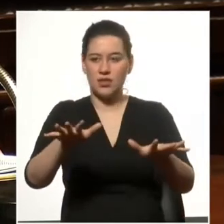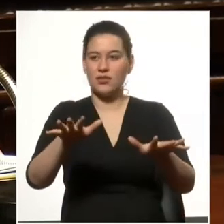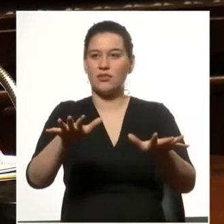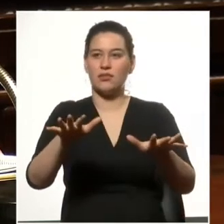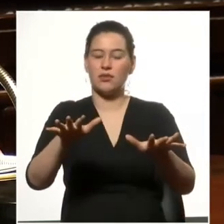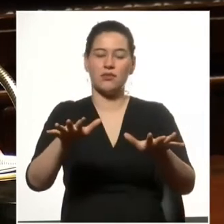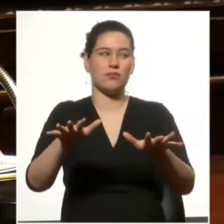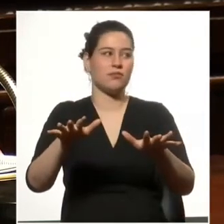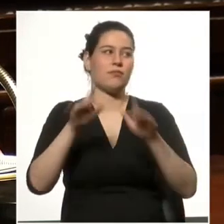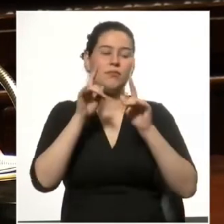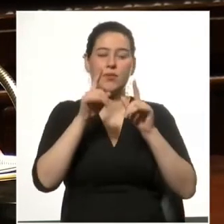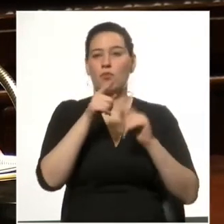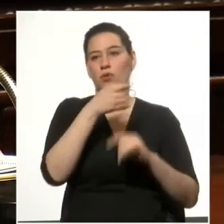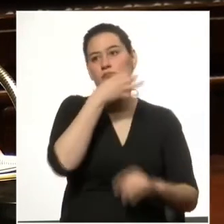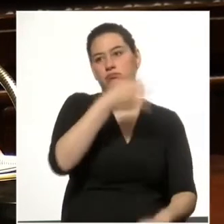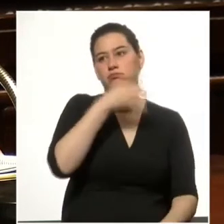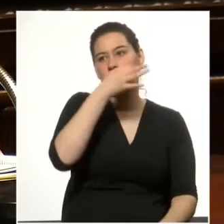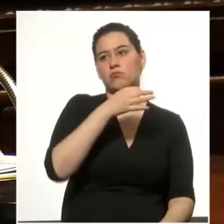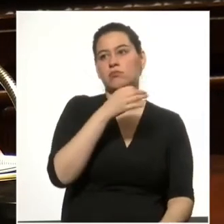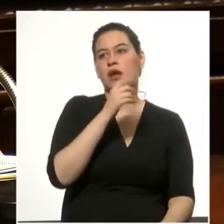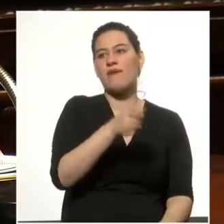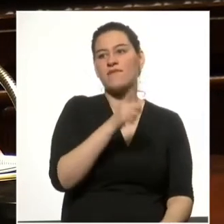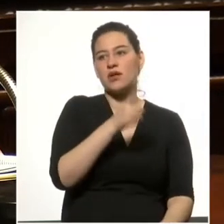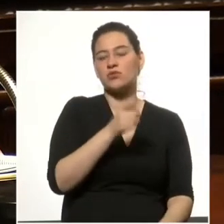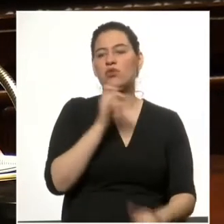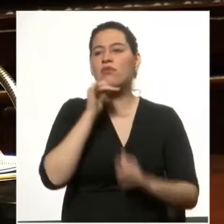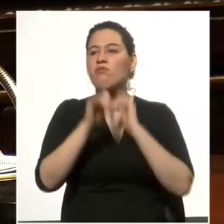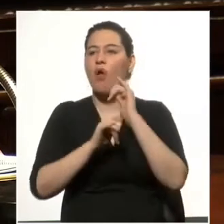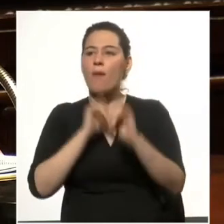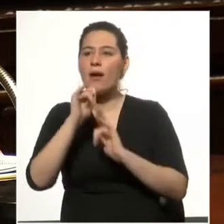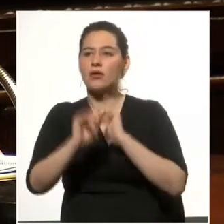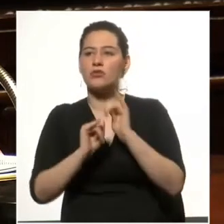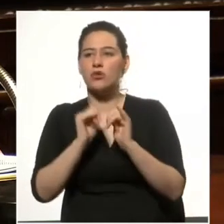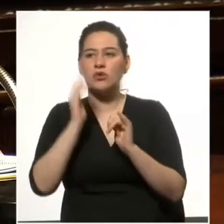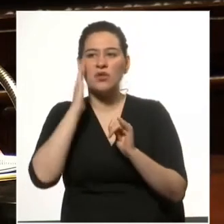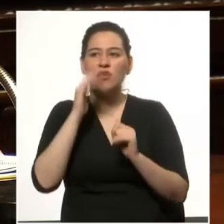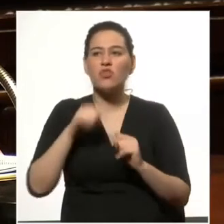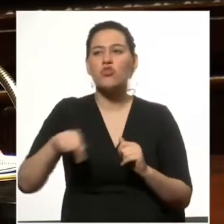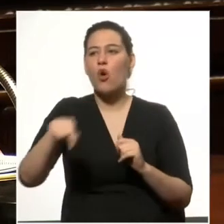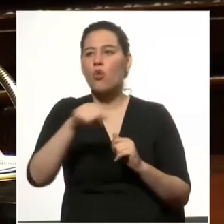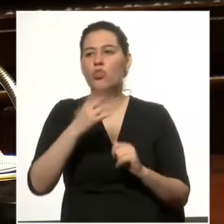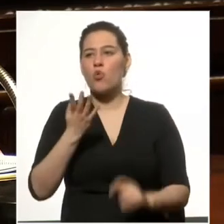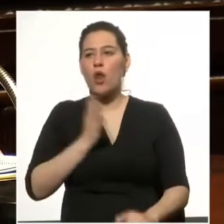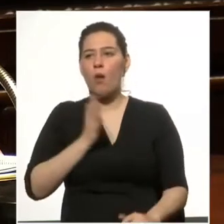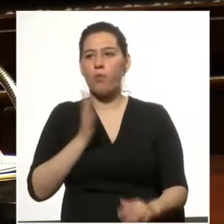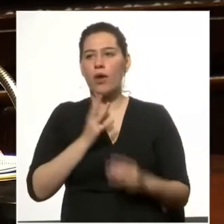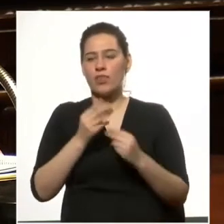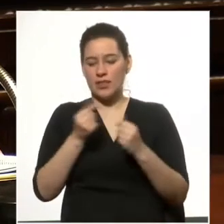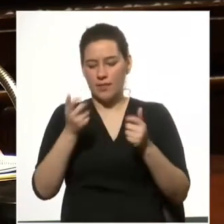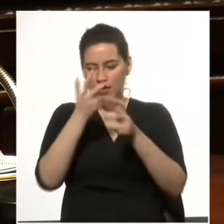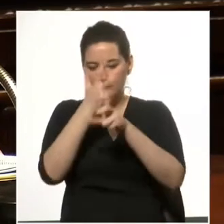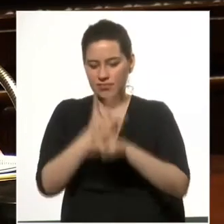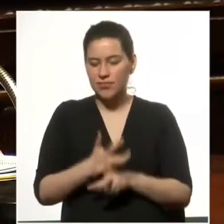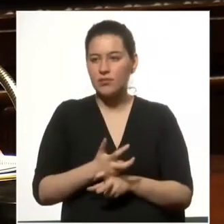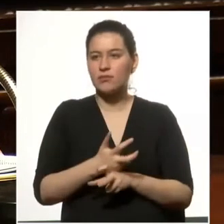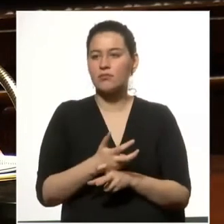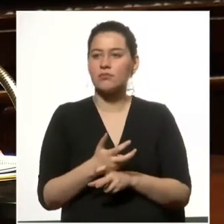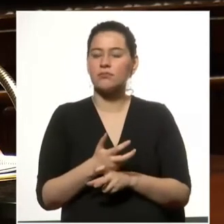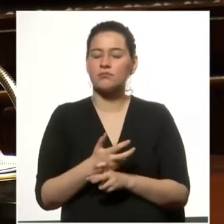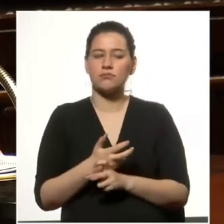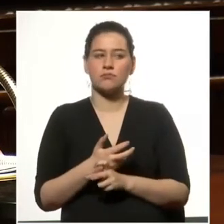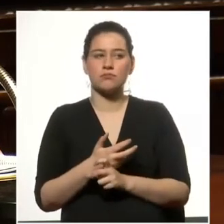por Gavazo en el Tribunal de Honor, con información del lugar donde se encontraban los restos de una mujer desaparecida, sin